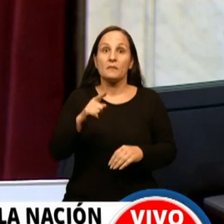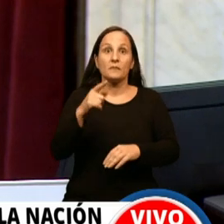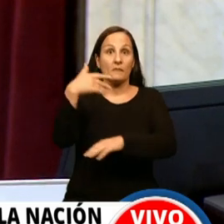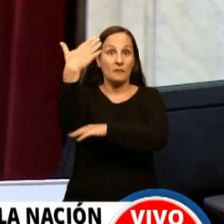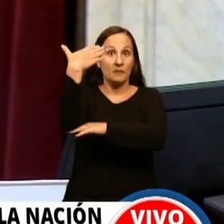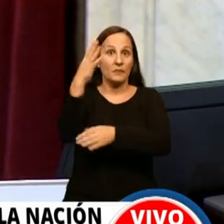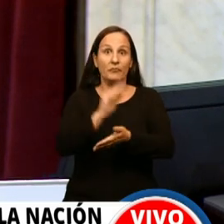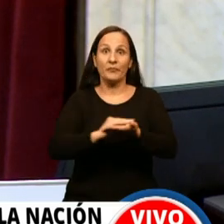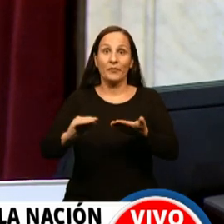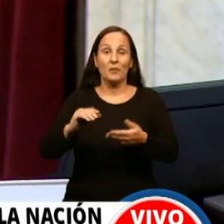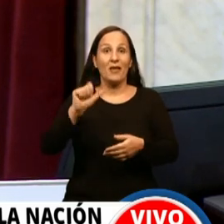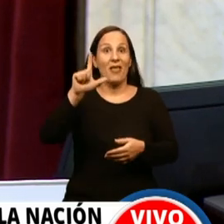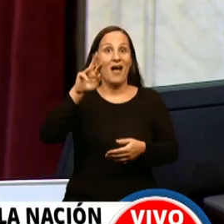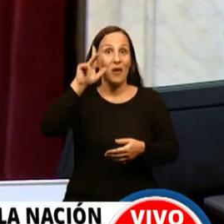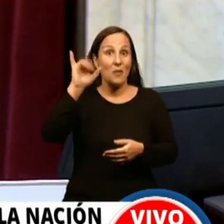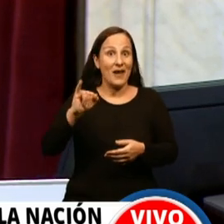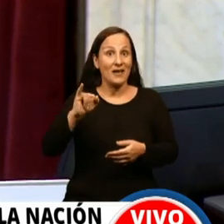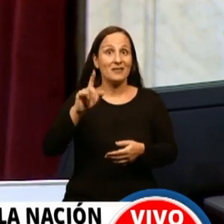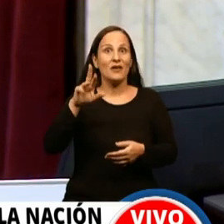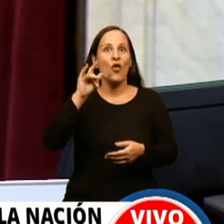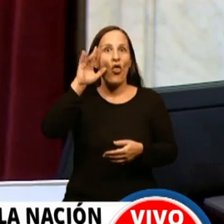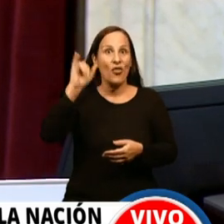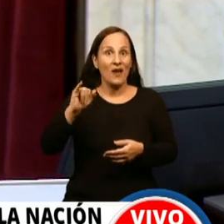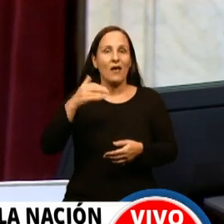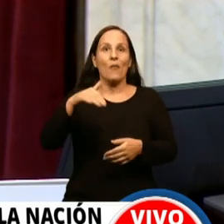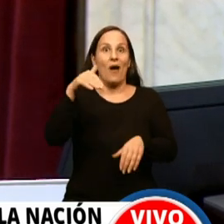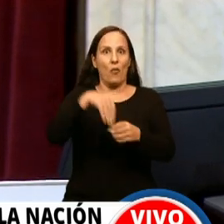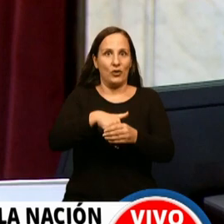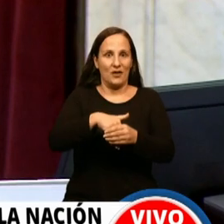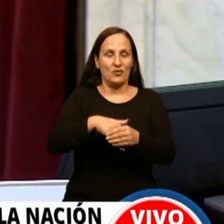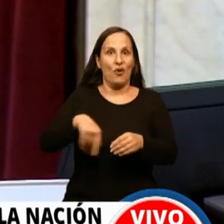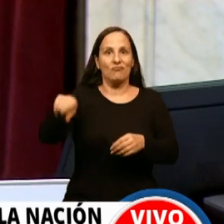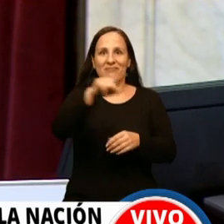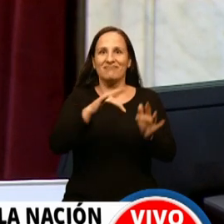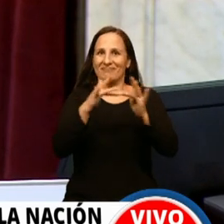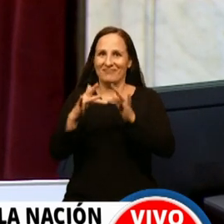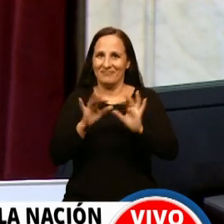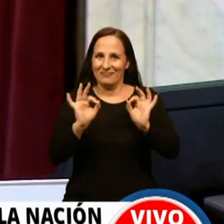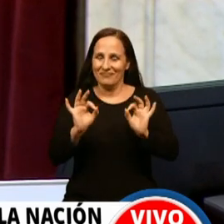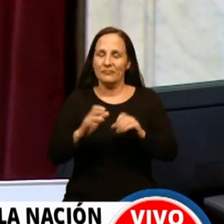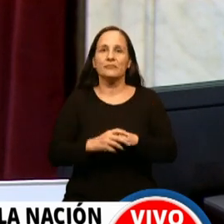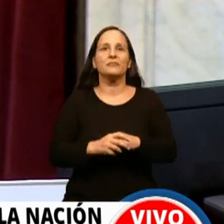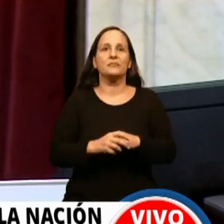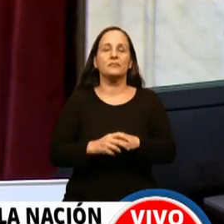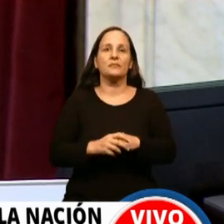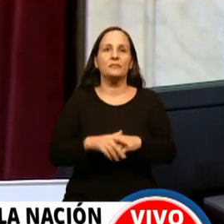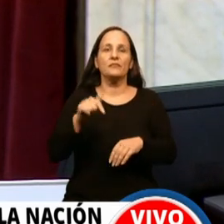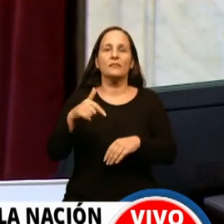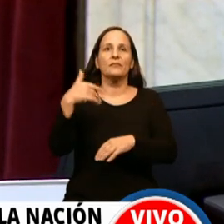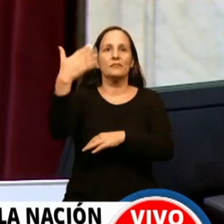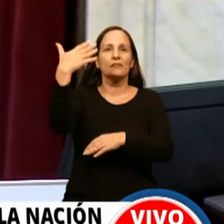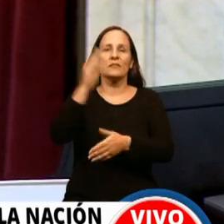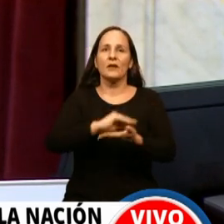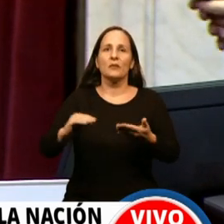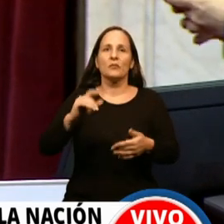discurso de la diputada álvarez rodríguez se va a poner en votación así que recuerden estar bloqueados en el uso de la palabra la diputada